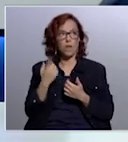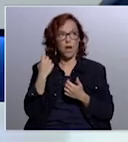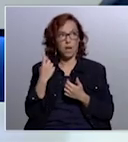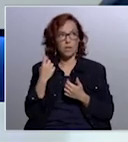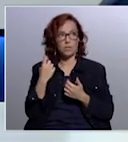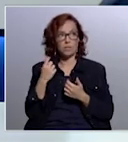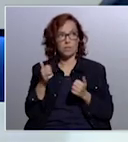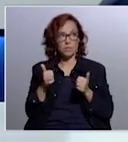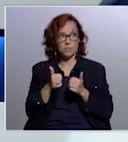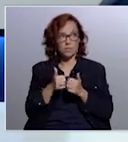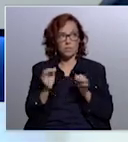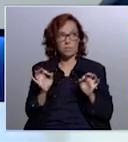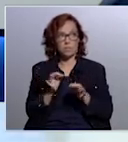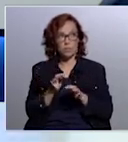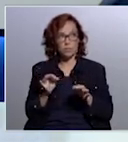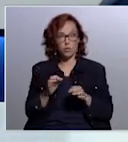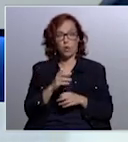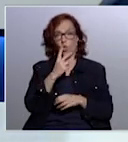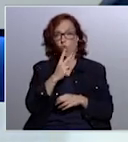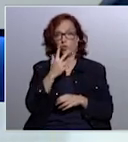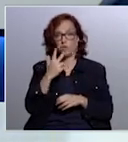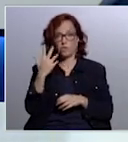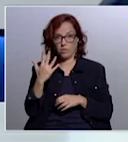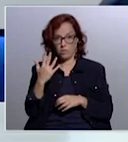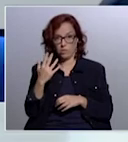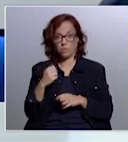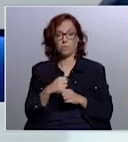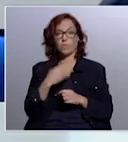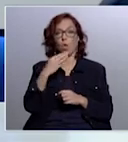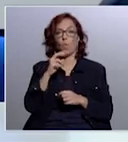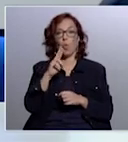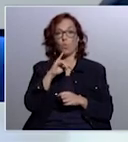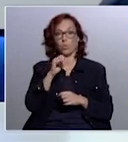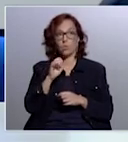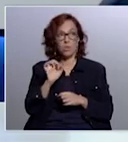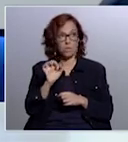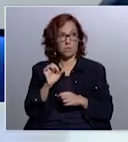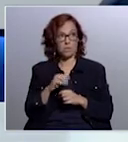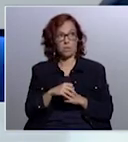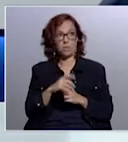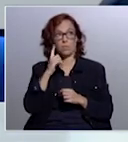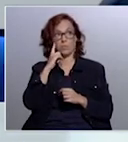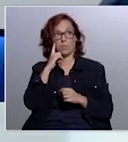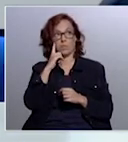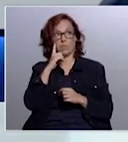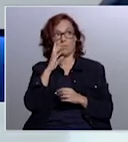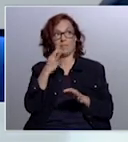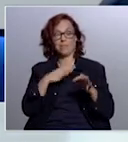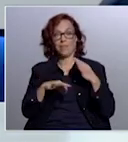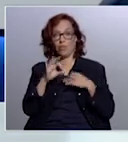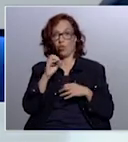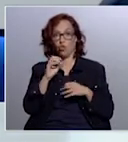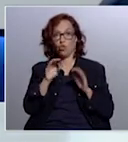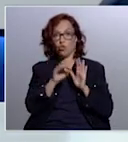uno de músico de 235 y con santiago bolsas diciendo increíble que nosotros pensemos que fuéramos a llenar un solís